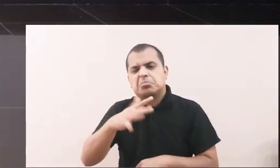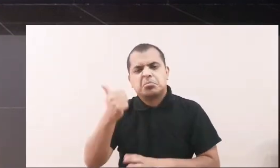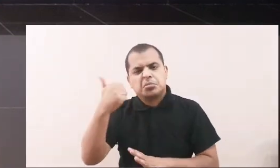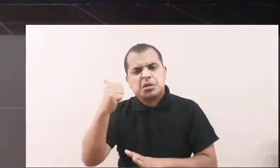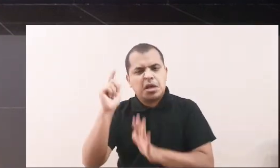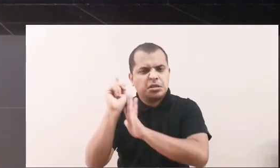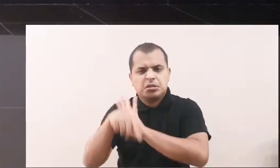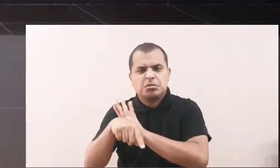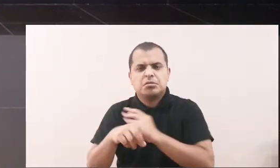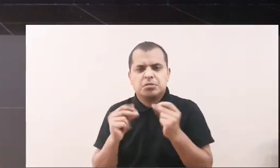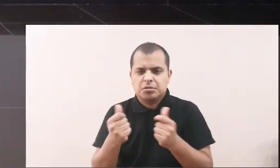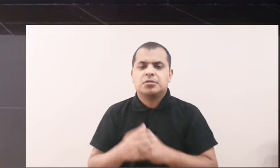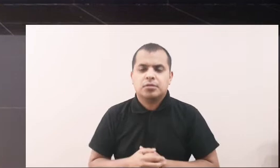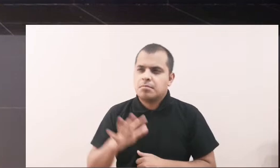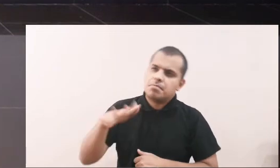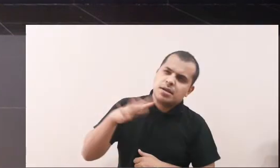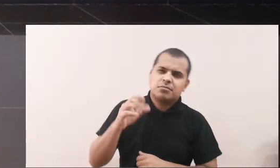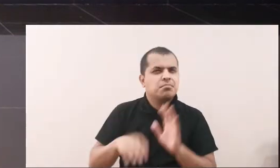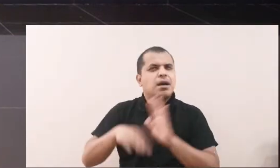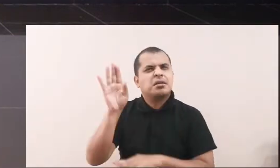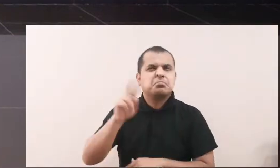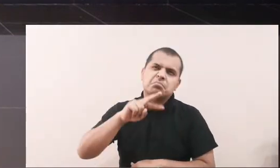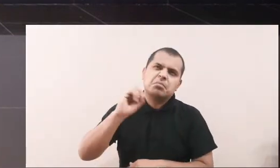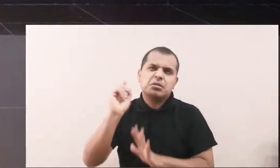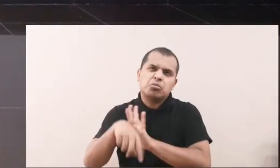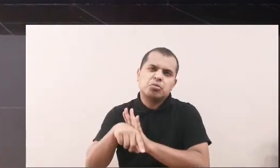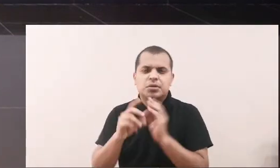10 segundos mínimo. Máximo, ¿cuánto? Si alguien pregunta, 20.